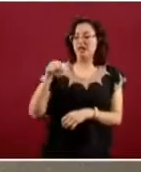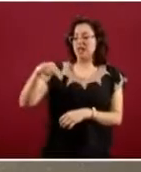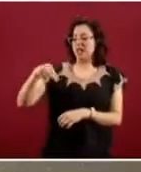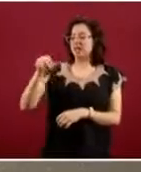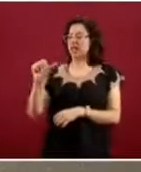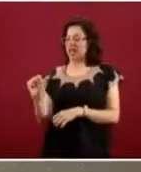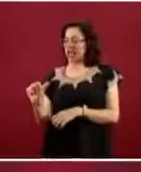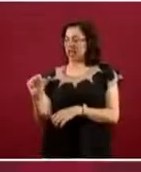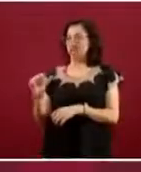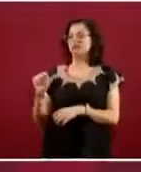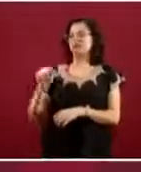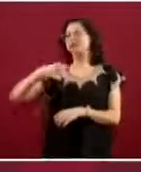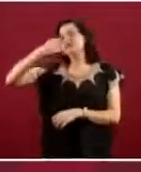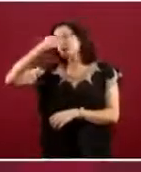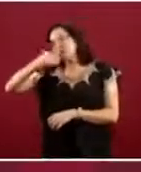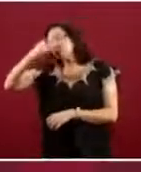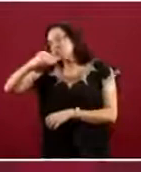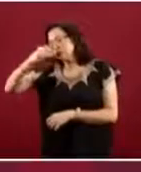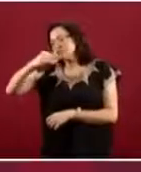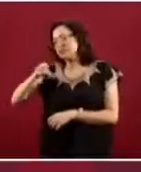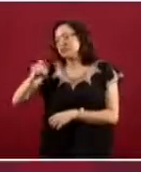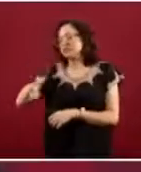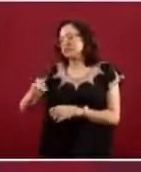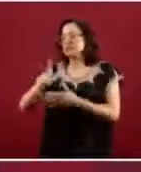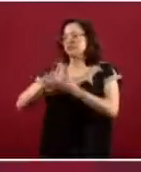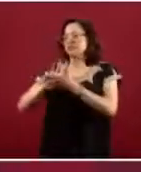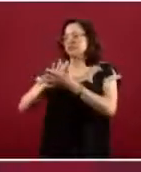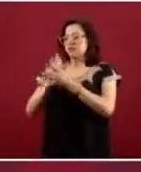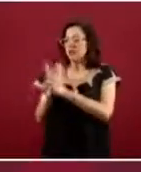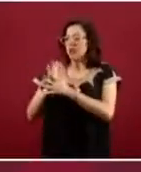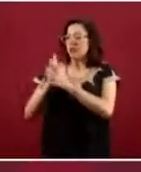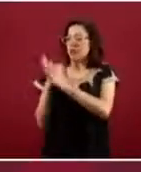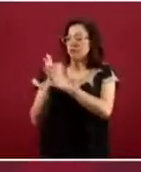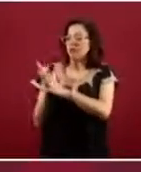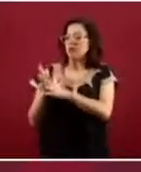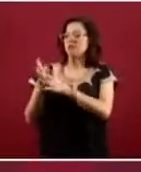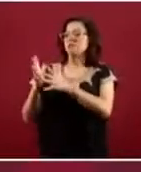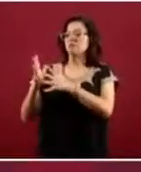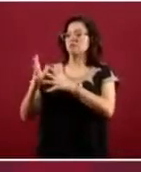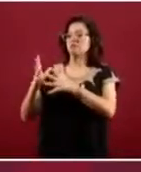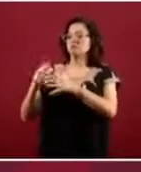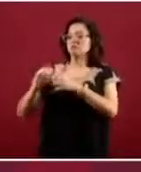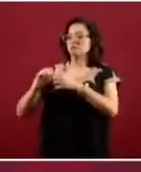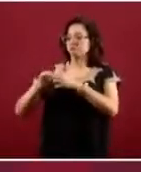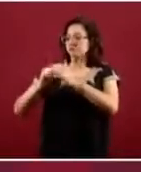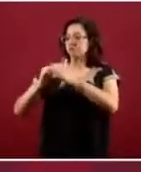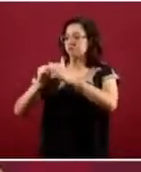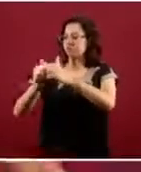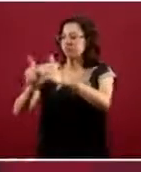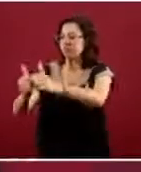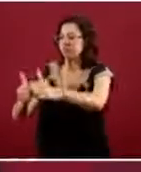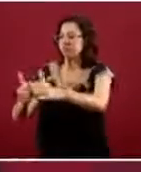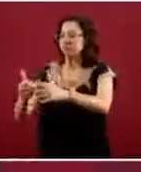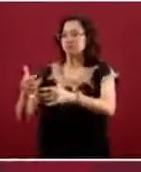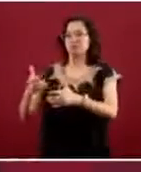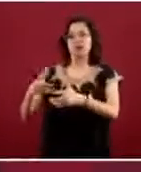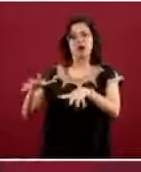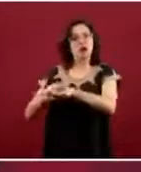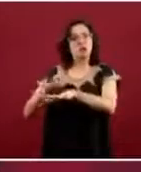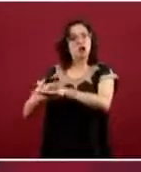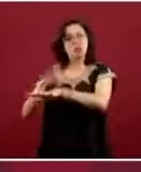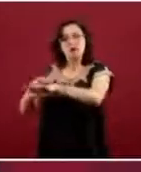mutables, tienen un gran potencial de error en su replicación, pero por alguna razón coronavirus es menos mutable